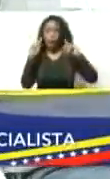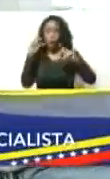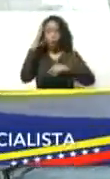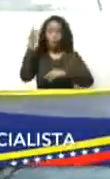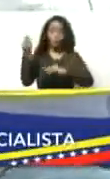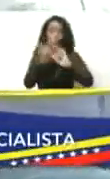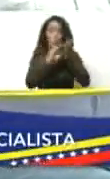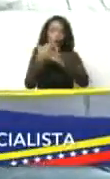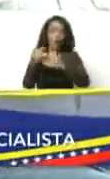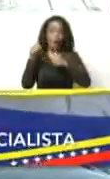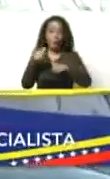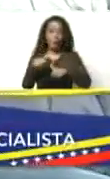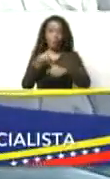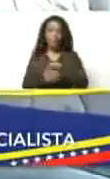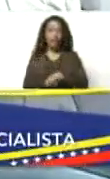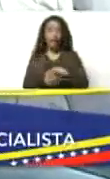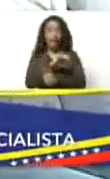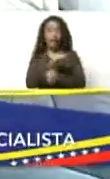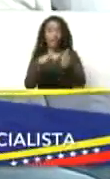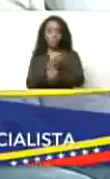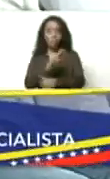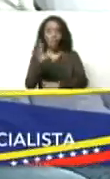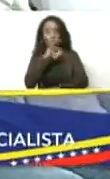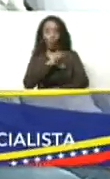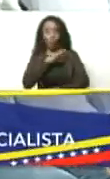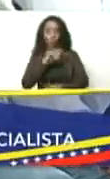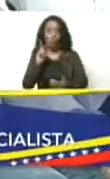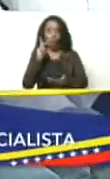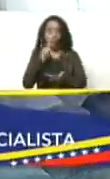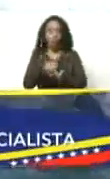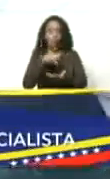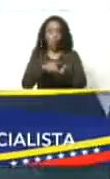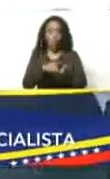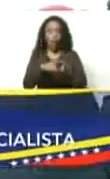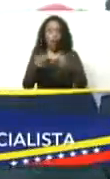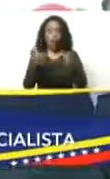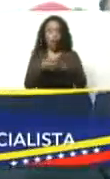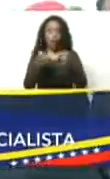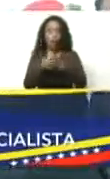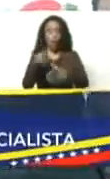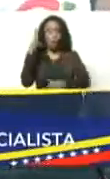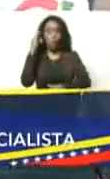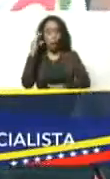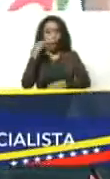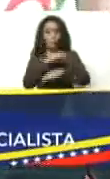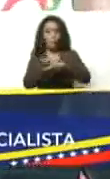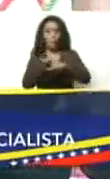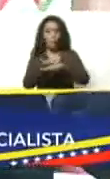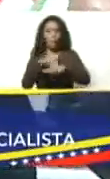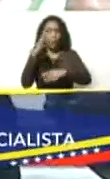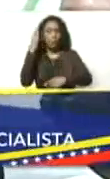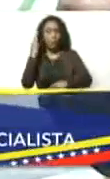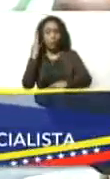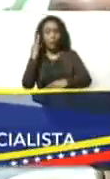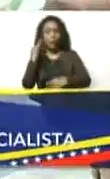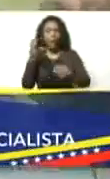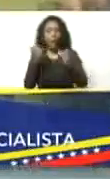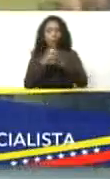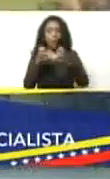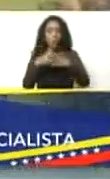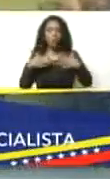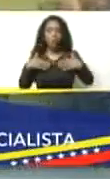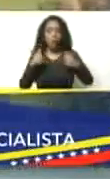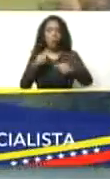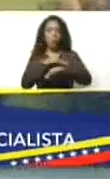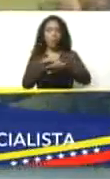y las comunas. La vicepresidencia social se incorpora, el comité de la mujer con la ministra de la mujer, los comités de salud con el Ministerio de la